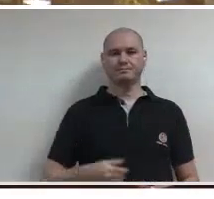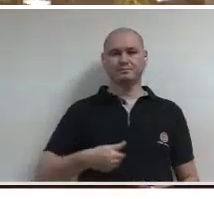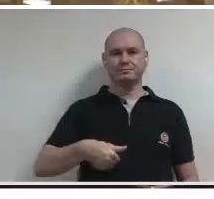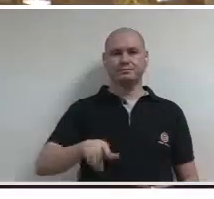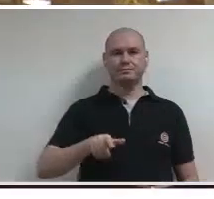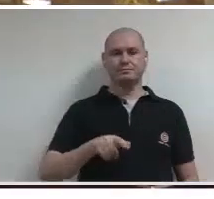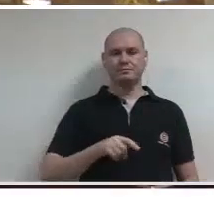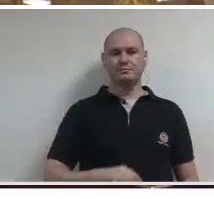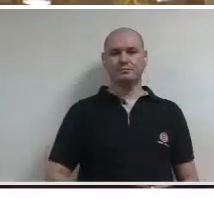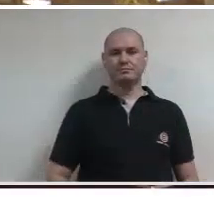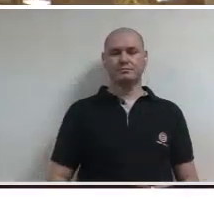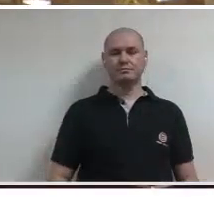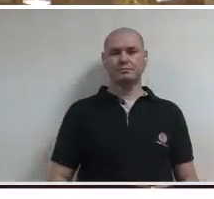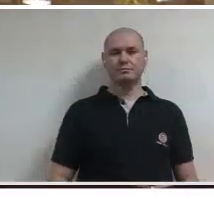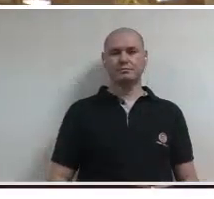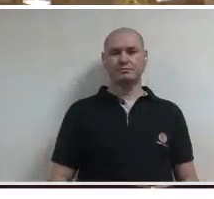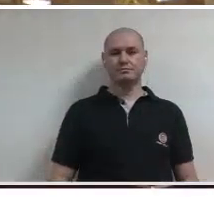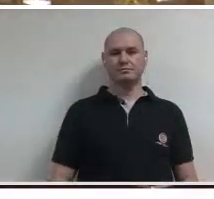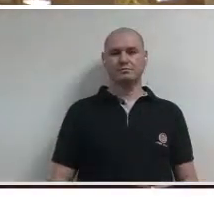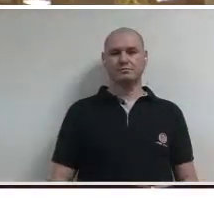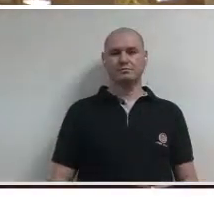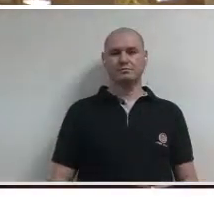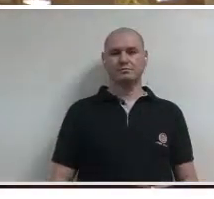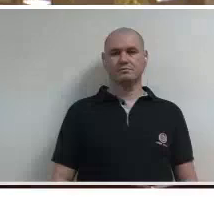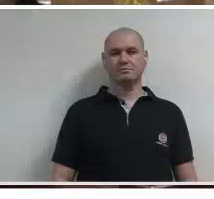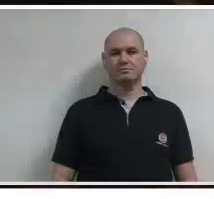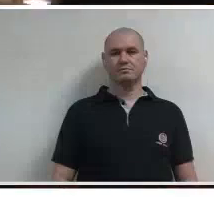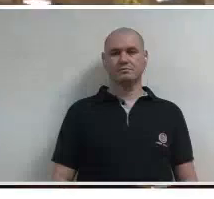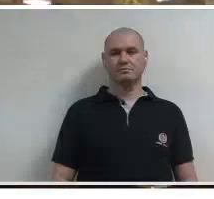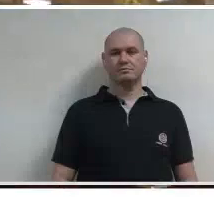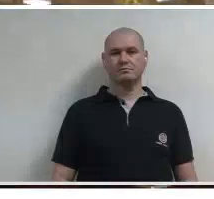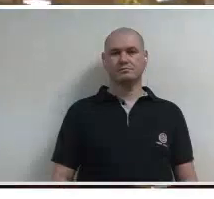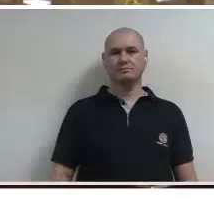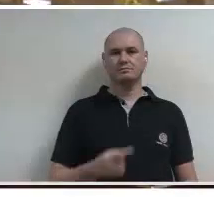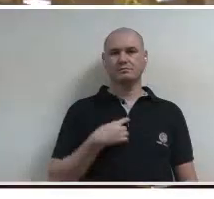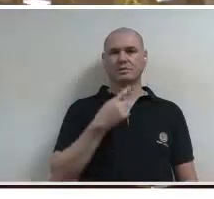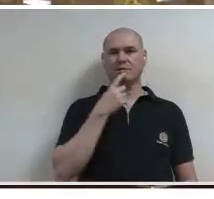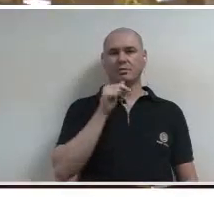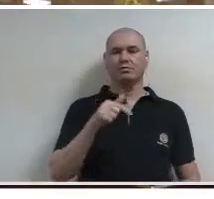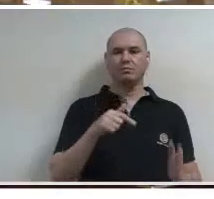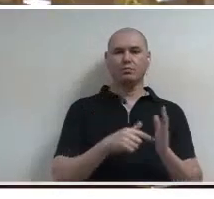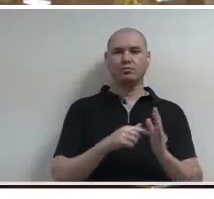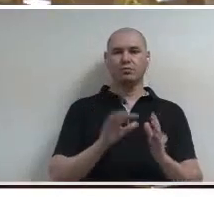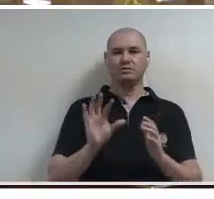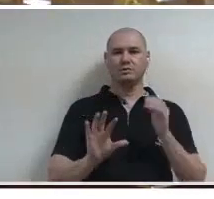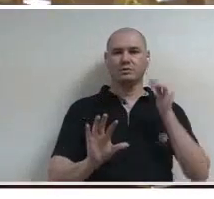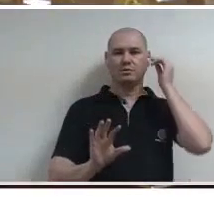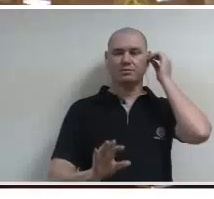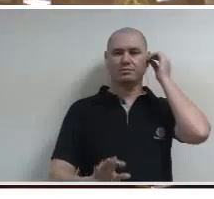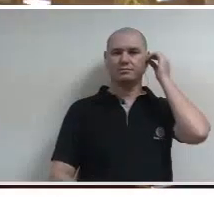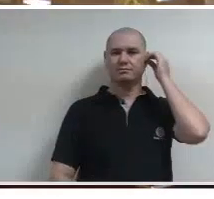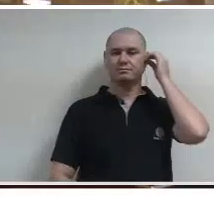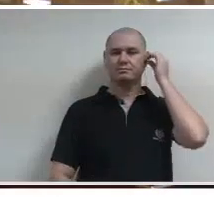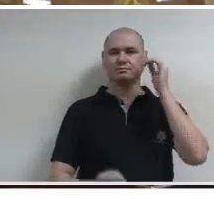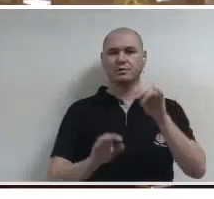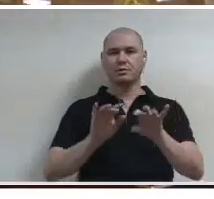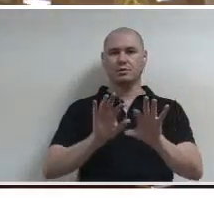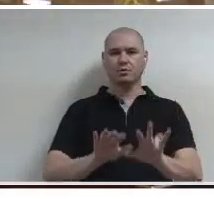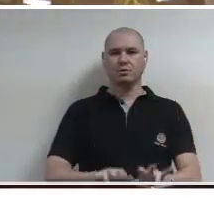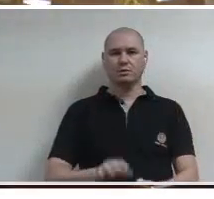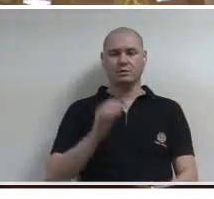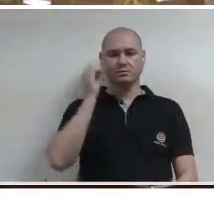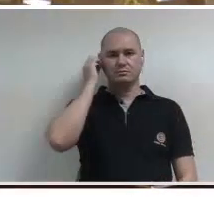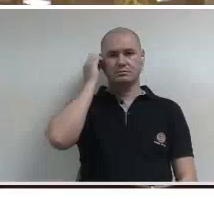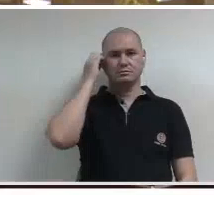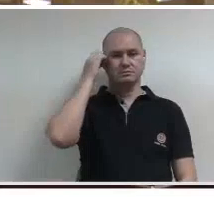O el sea 11 de mayo. Pasamos entonces a considerar el punto 5. Ya. Hasta punto 5, pe.